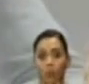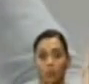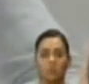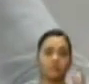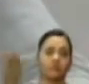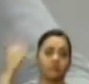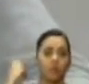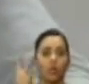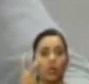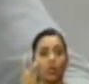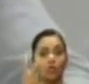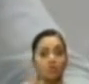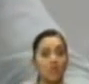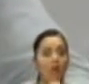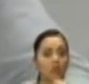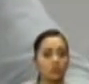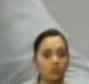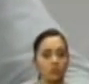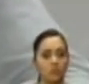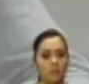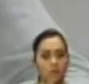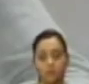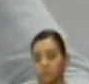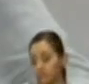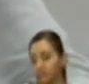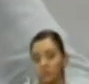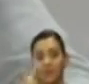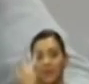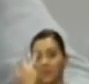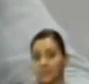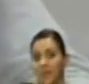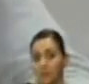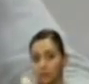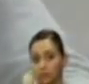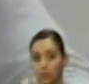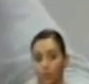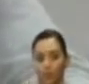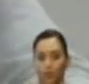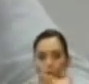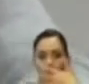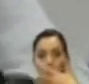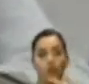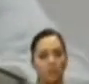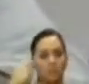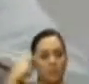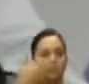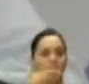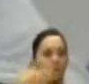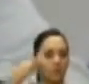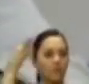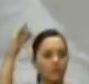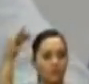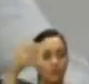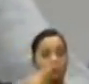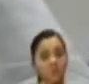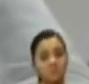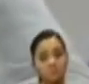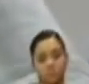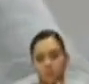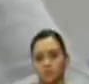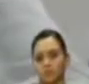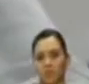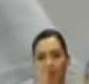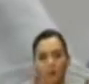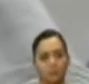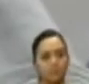años. El nuestro empezó hace 3 años. Entonces, creo que lo mejor está por venir. Pero ahí están las explicaciones de